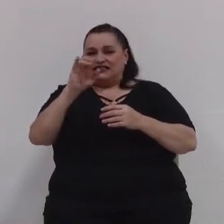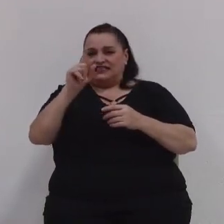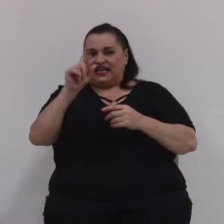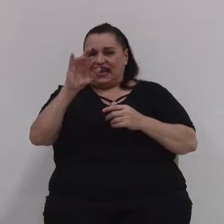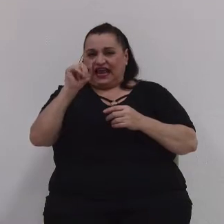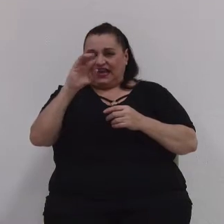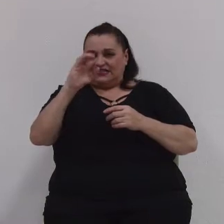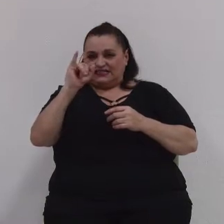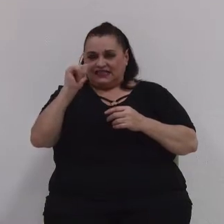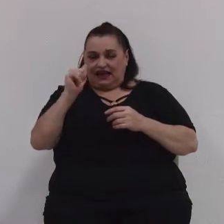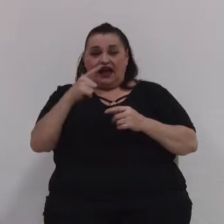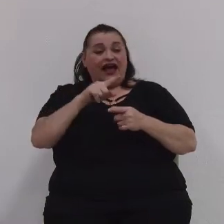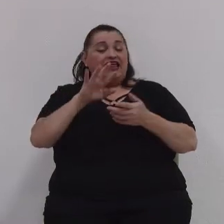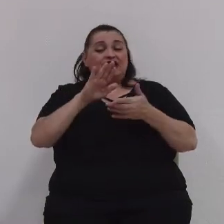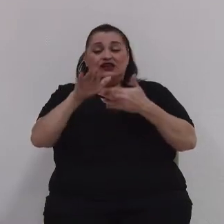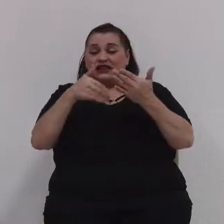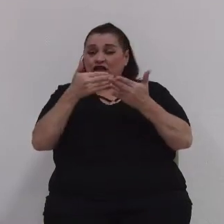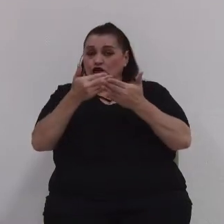de